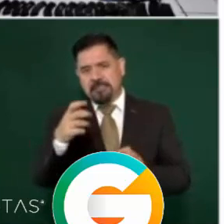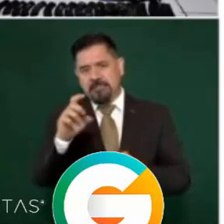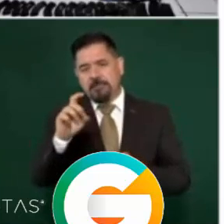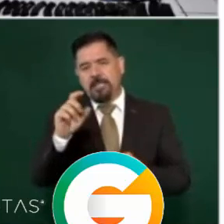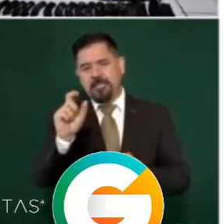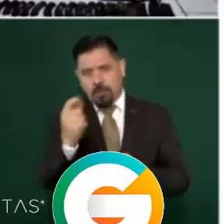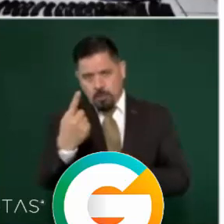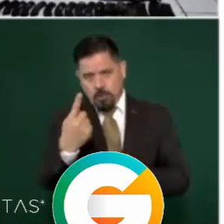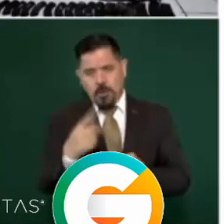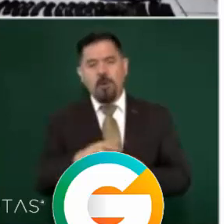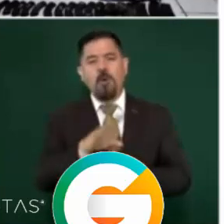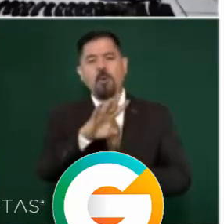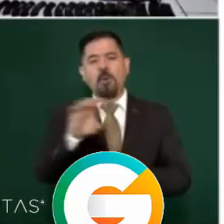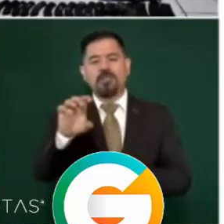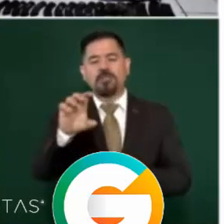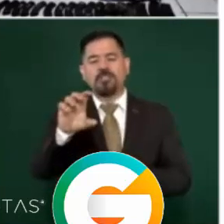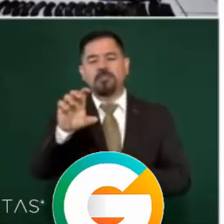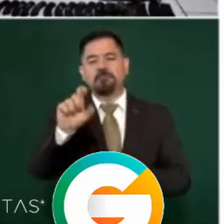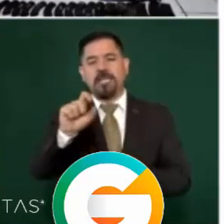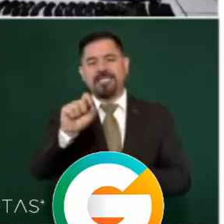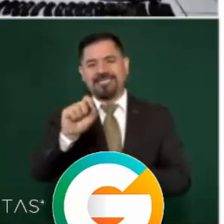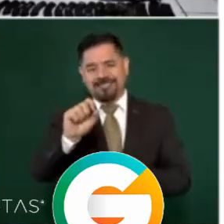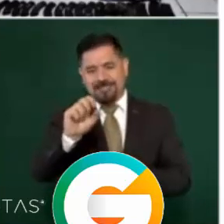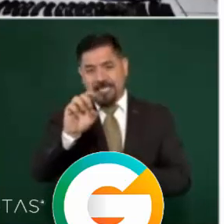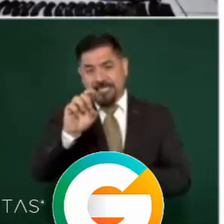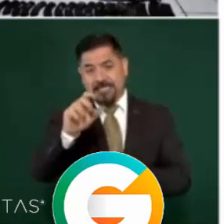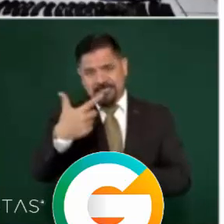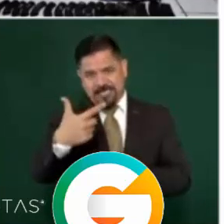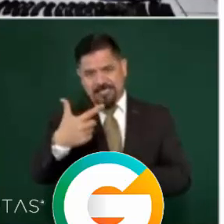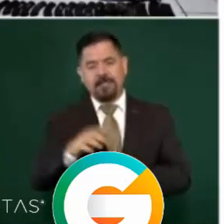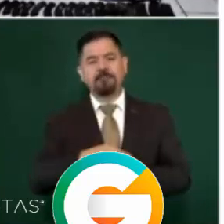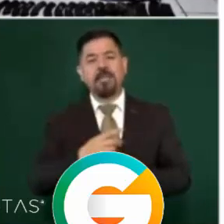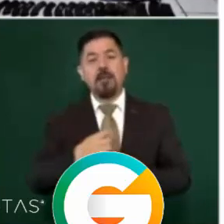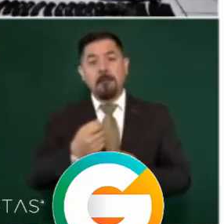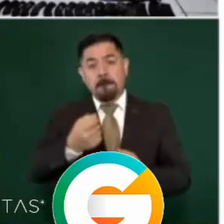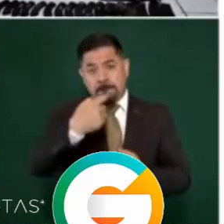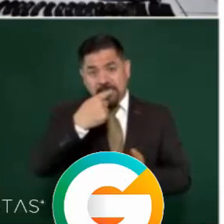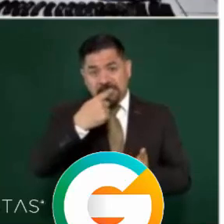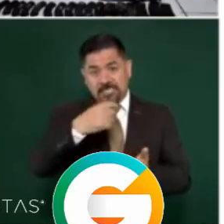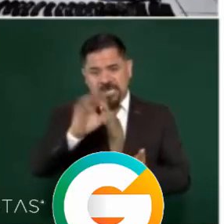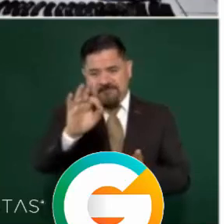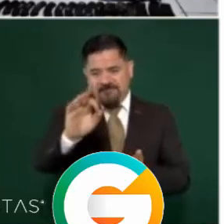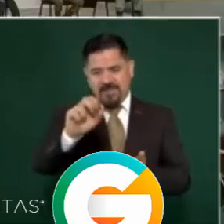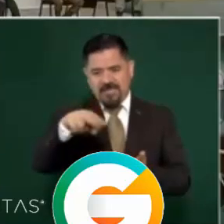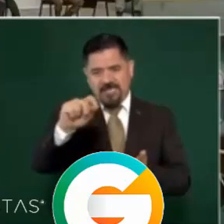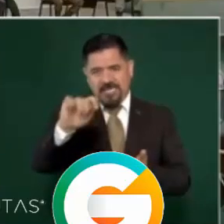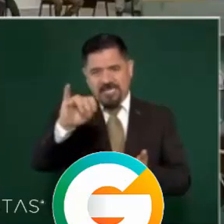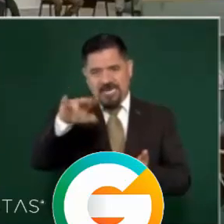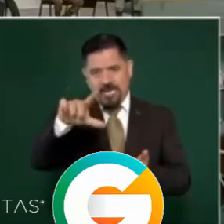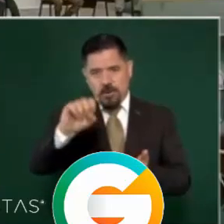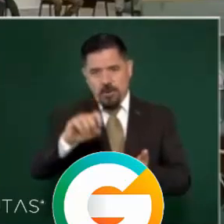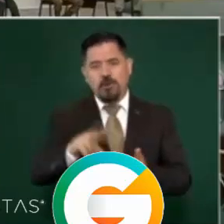437 kilogramos en la administración. En pastillas de fentanilo,